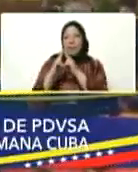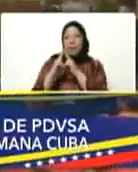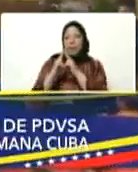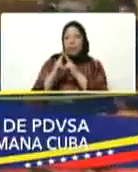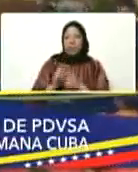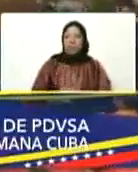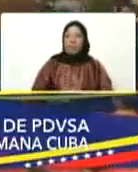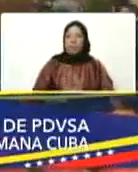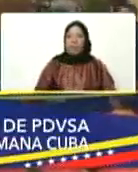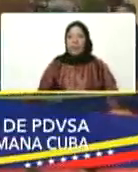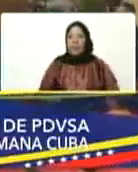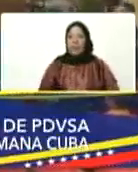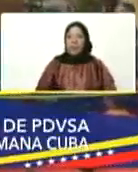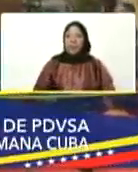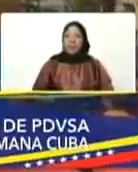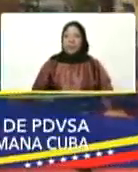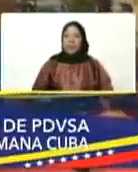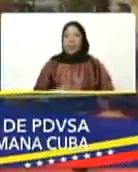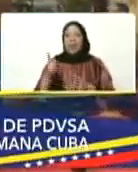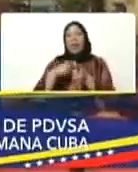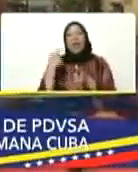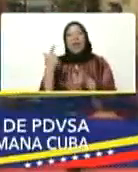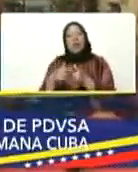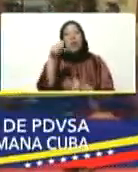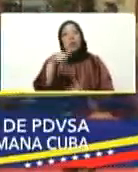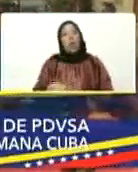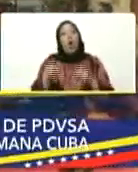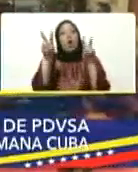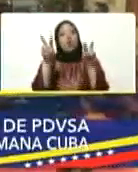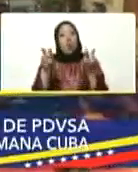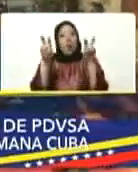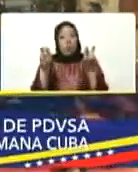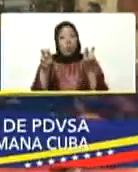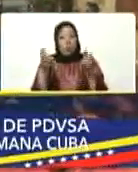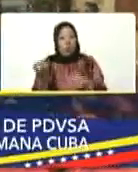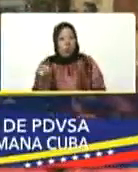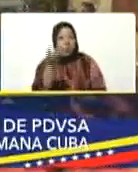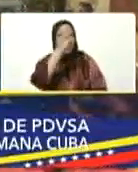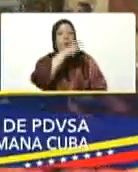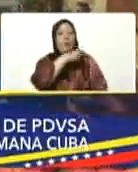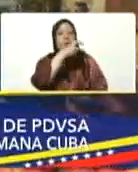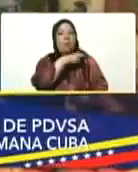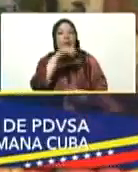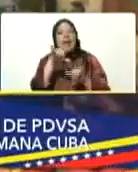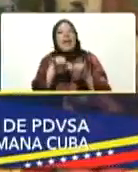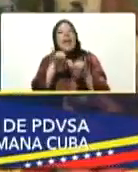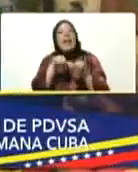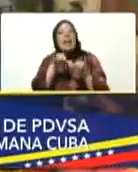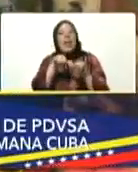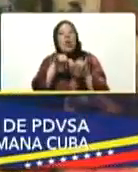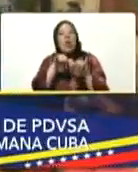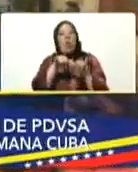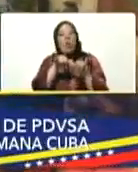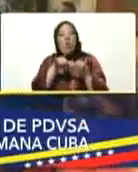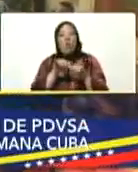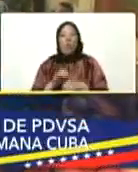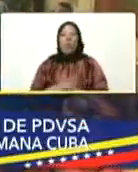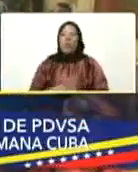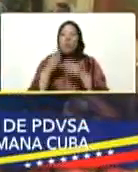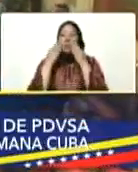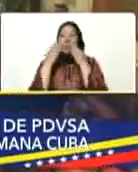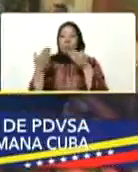Allí entonces apreciamos lo que ha sido entonces este nuevo reconocimiento que recibe el ingeniero Rubén Rafael Hurtado García, jefe